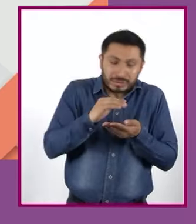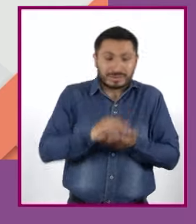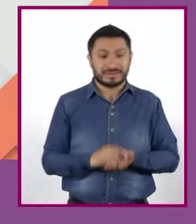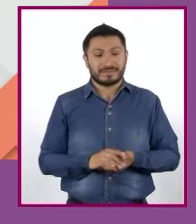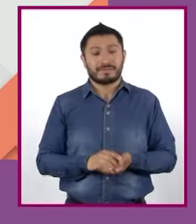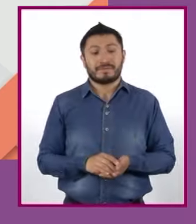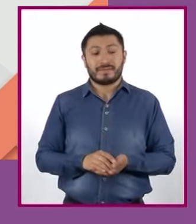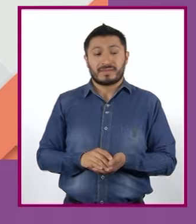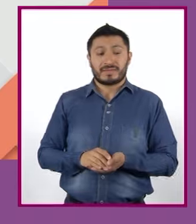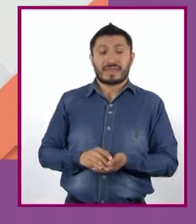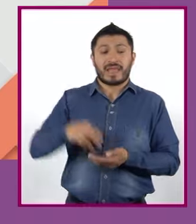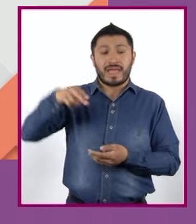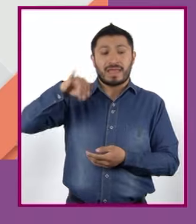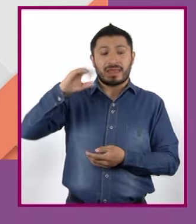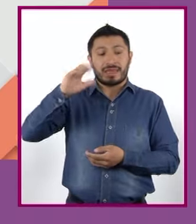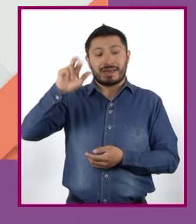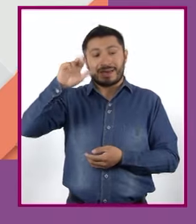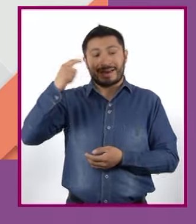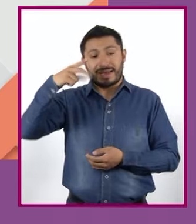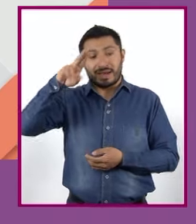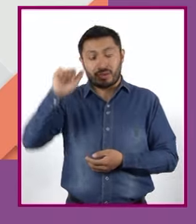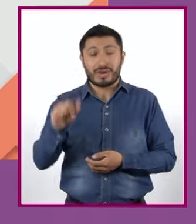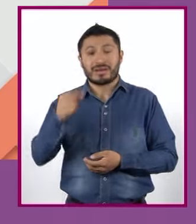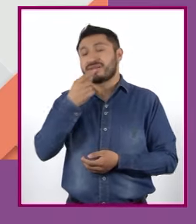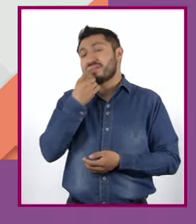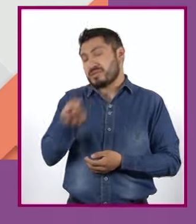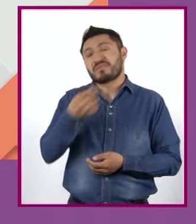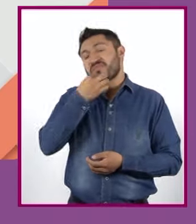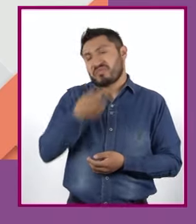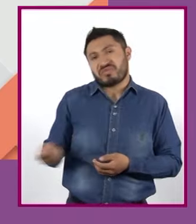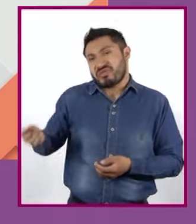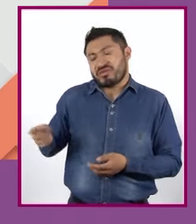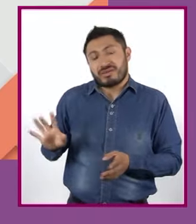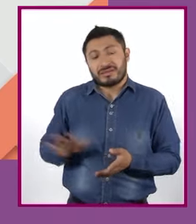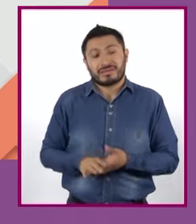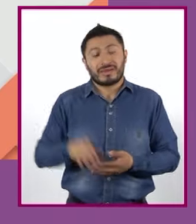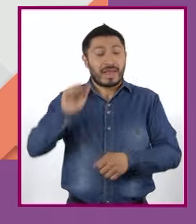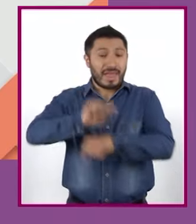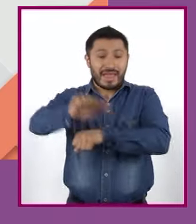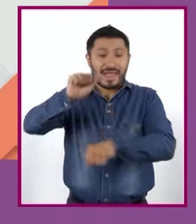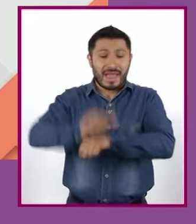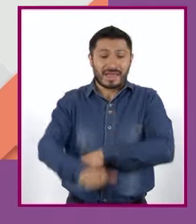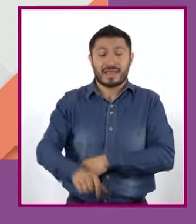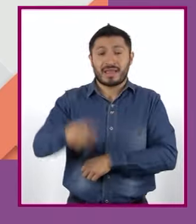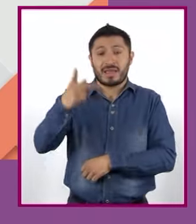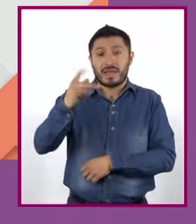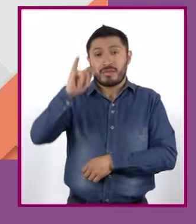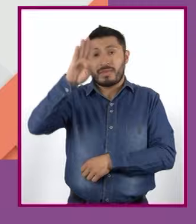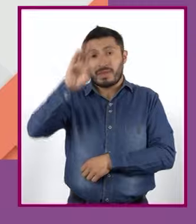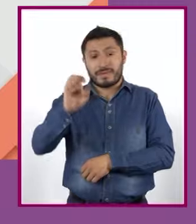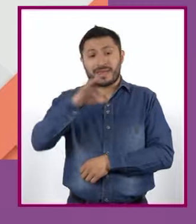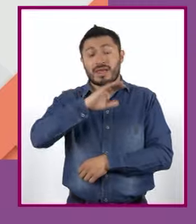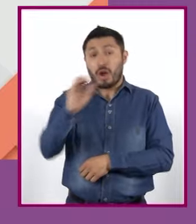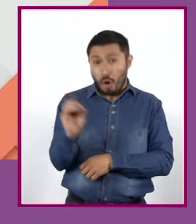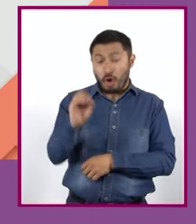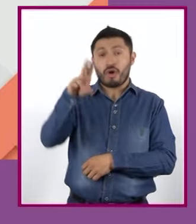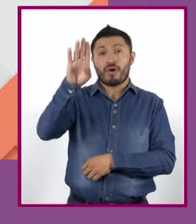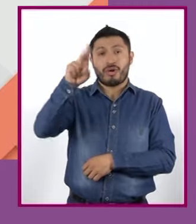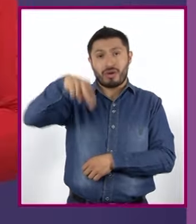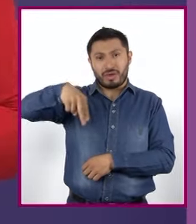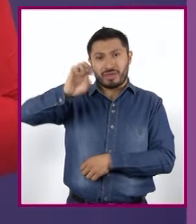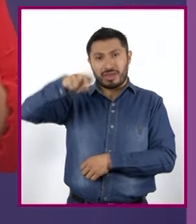Nicaragua a un niño se le dice como tal. Finalmente, en Argentina al niño lo llaman pibe o